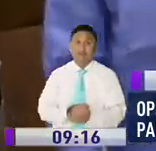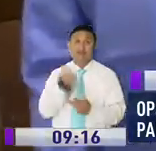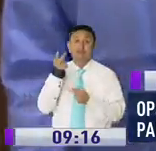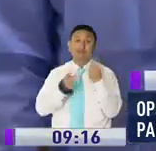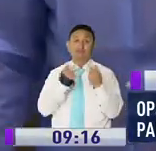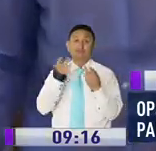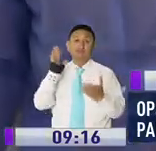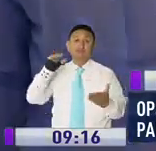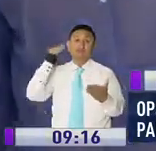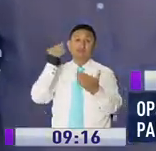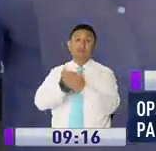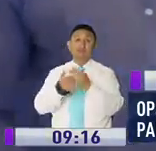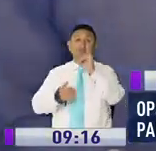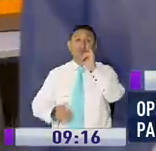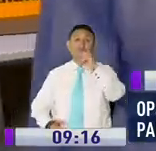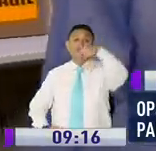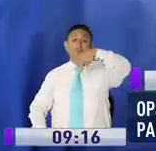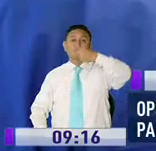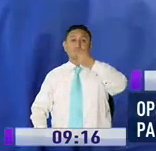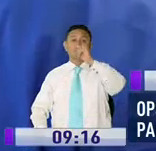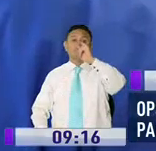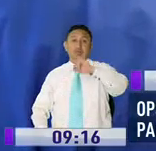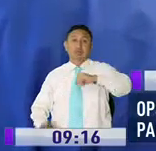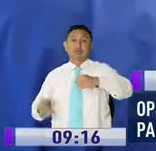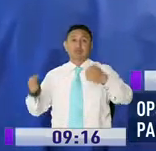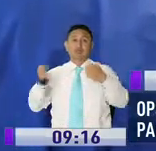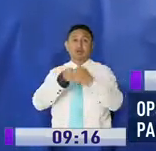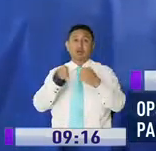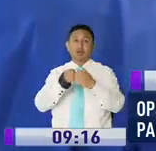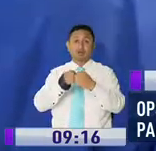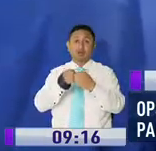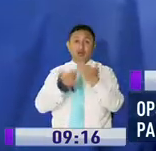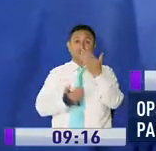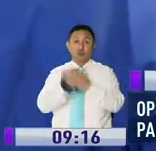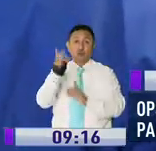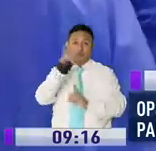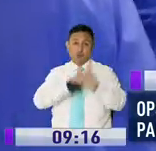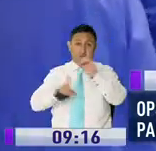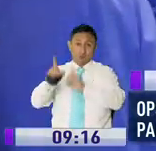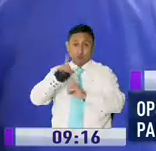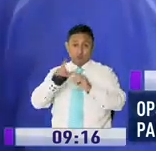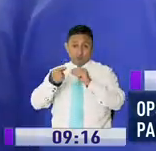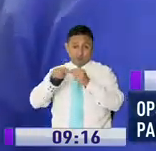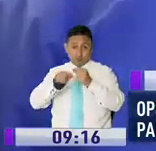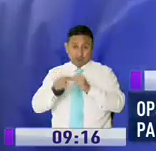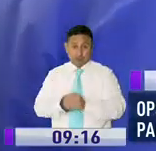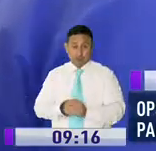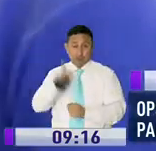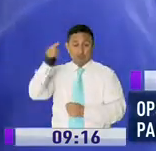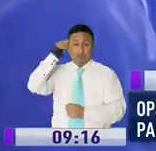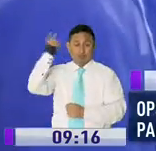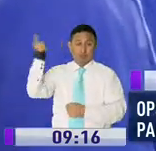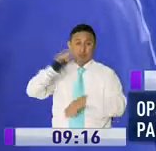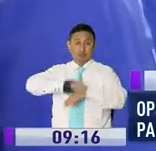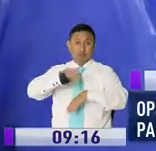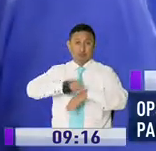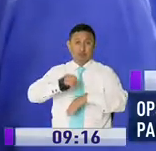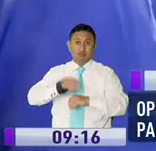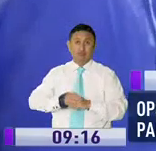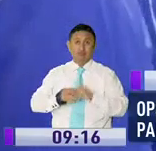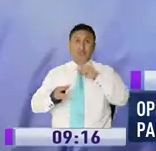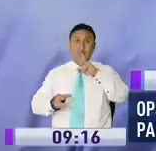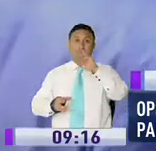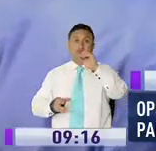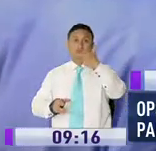además, arribó hasta el INSPI para constatar la instalación y calibración del equipo de diagnóstico molecular donado por el gobierno suizo y la farmacéutica